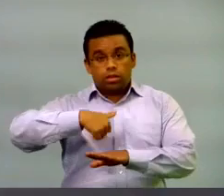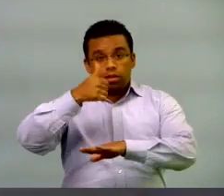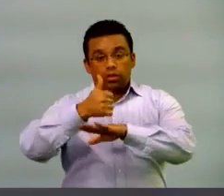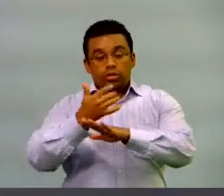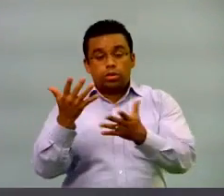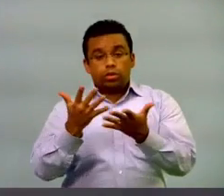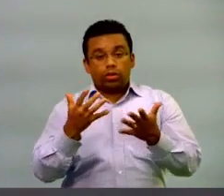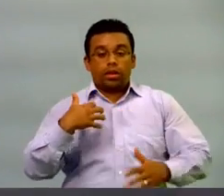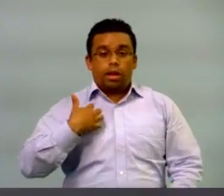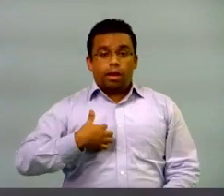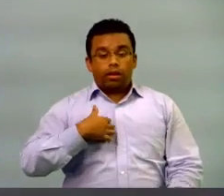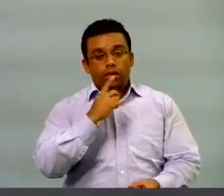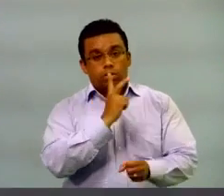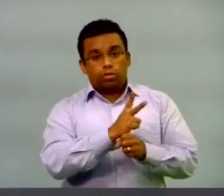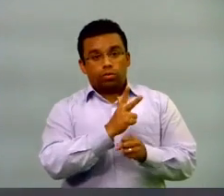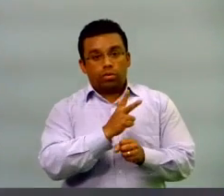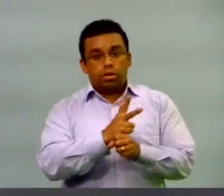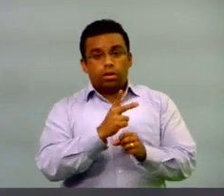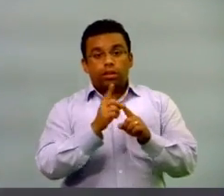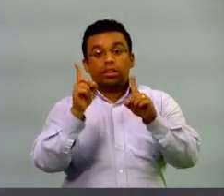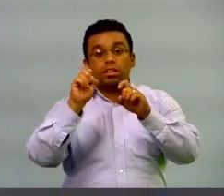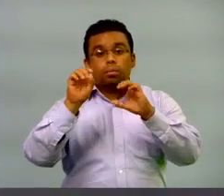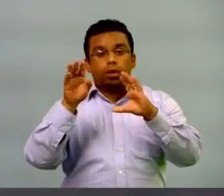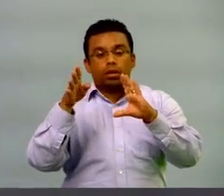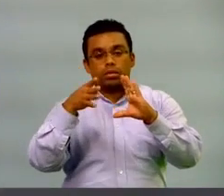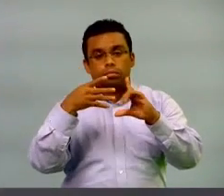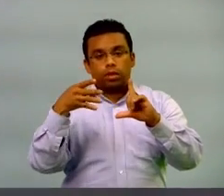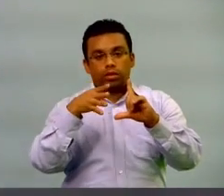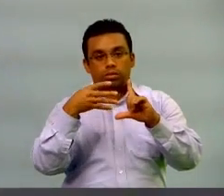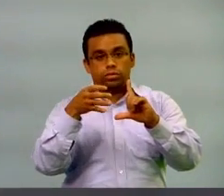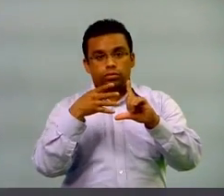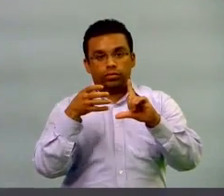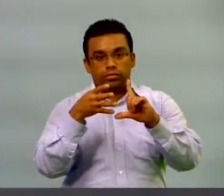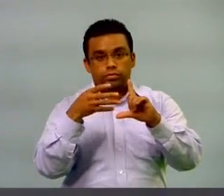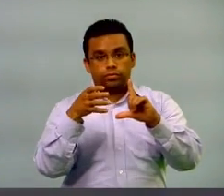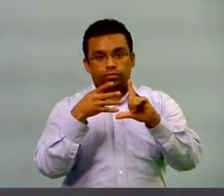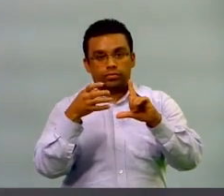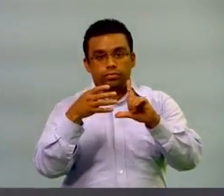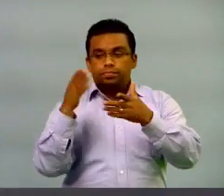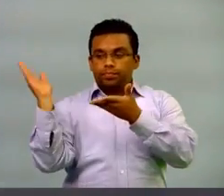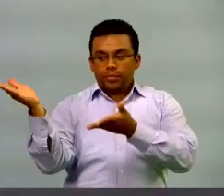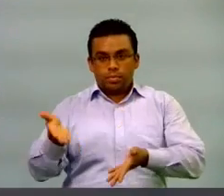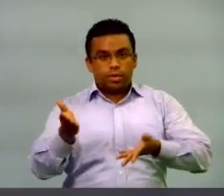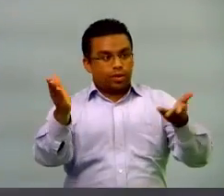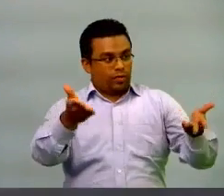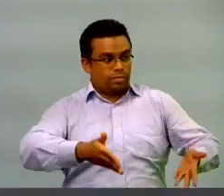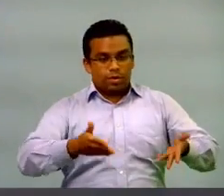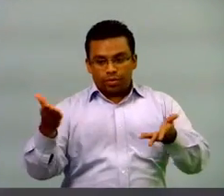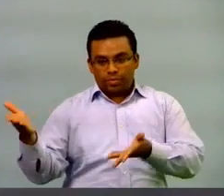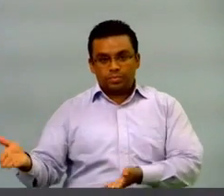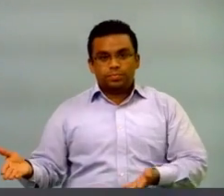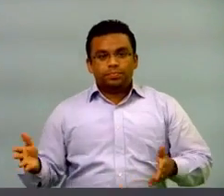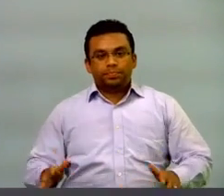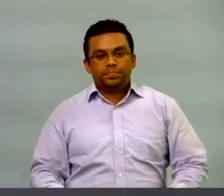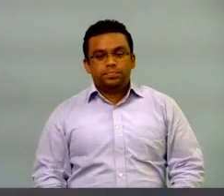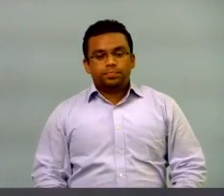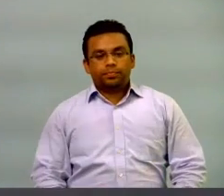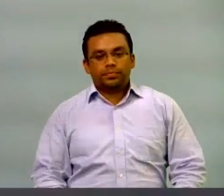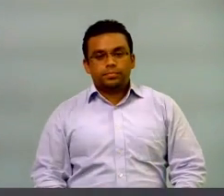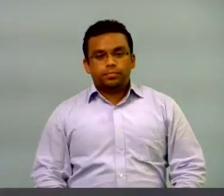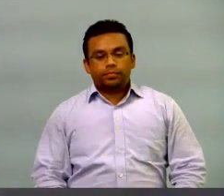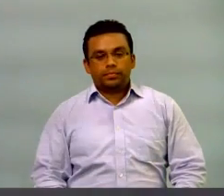Uruguay con Microsoft. Entonces, bienvenidos para todos. Muchas gracias. Bueno,